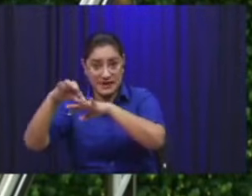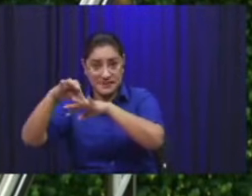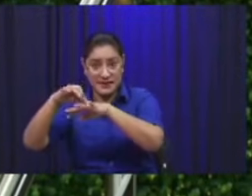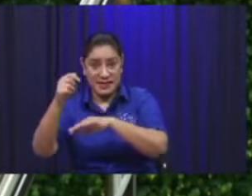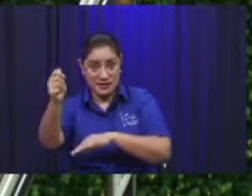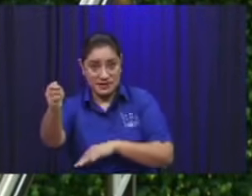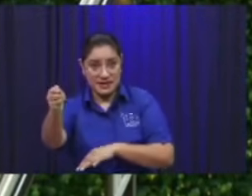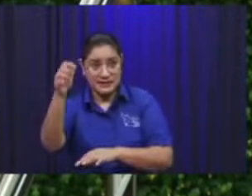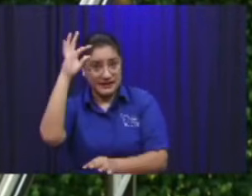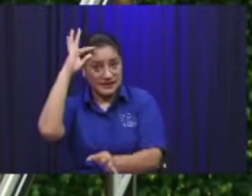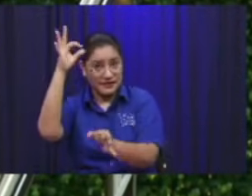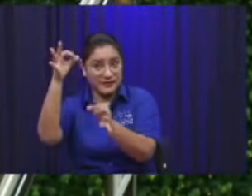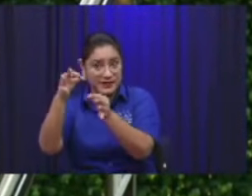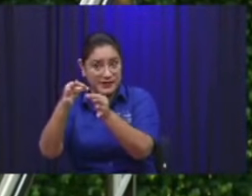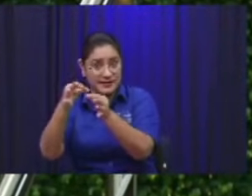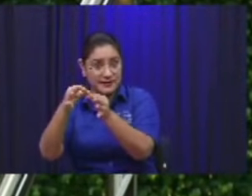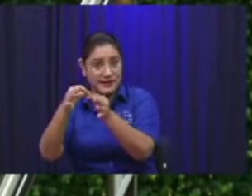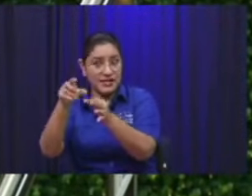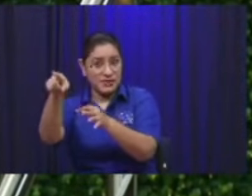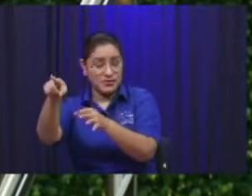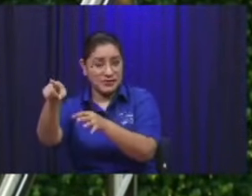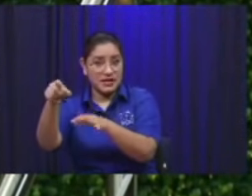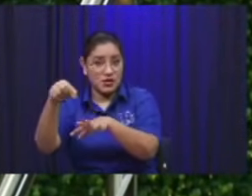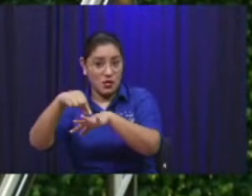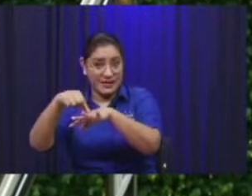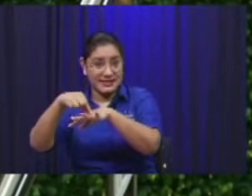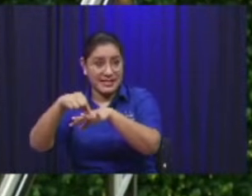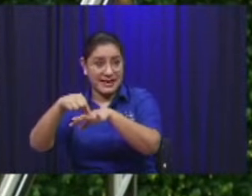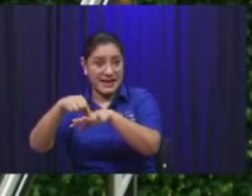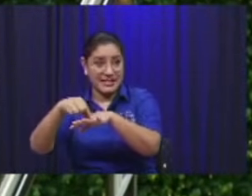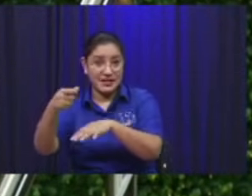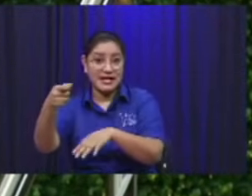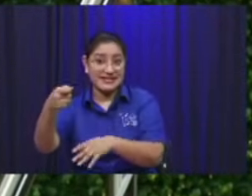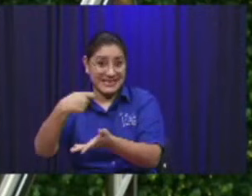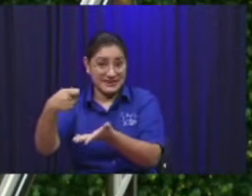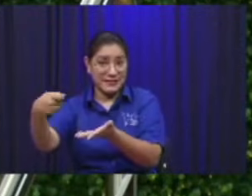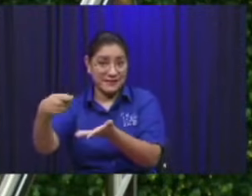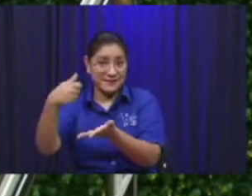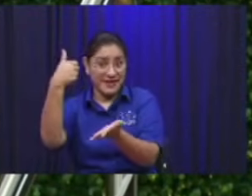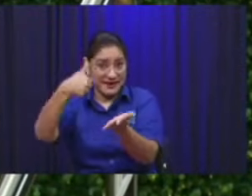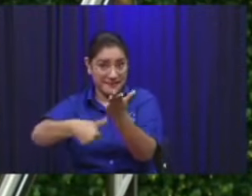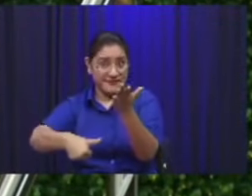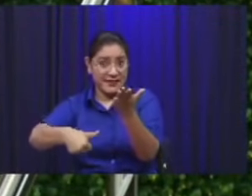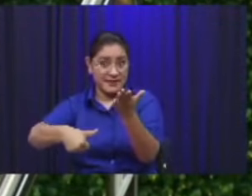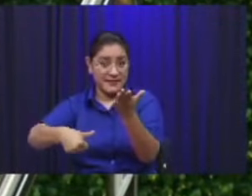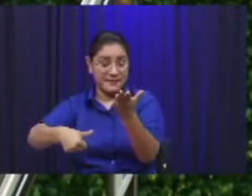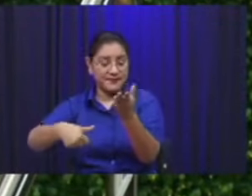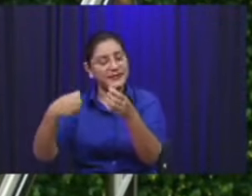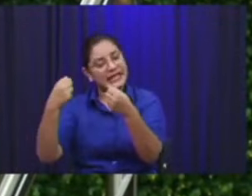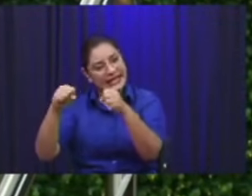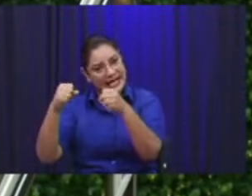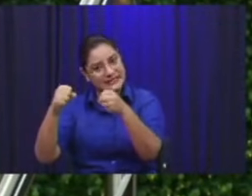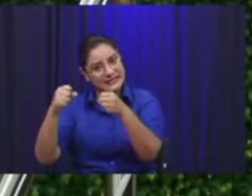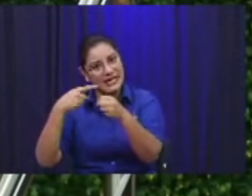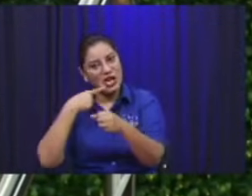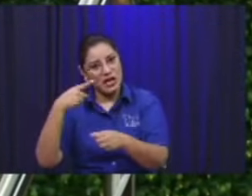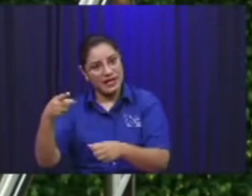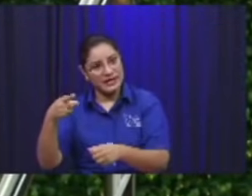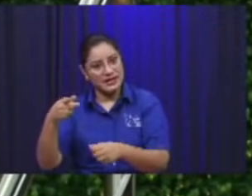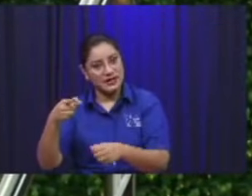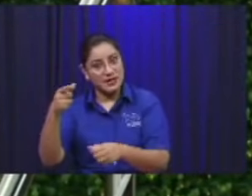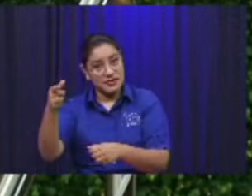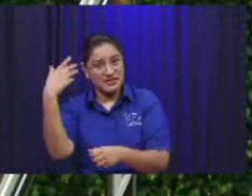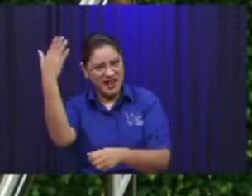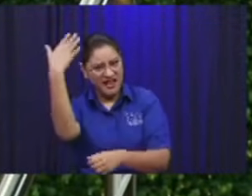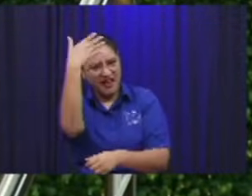eso fue lo que hizo faraón vaya y con este año de sellar este mi firma vaya y hace tal cosa si alguien